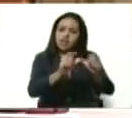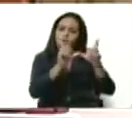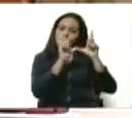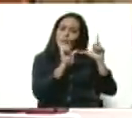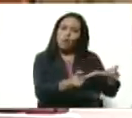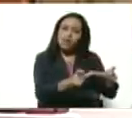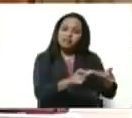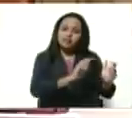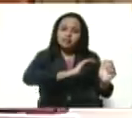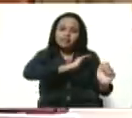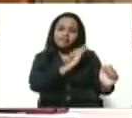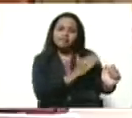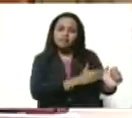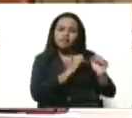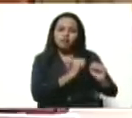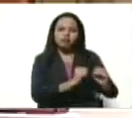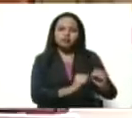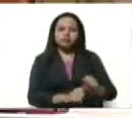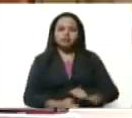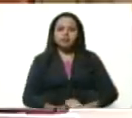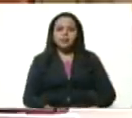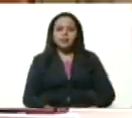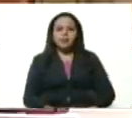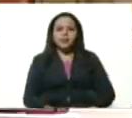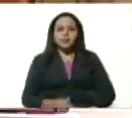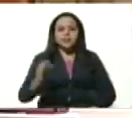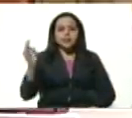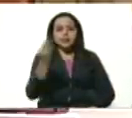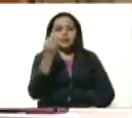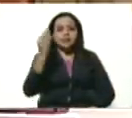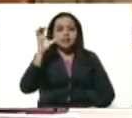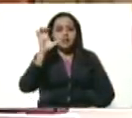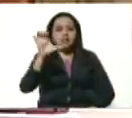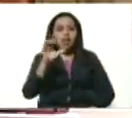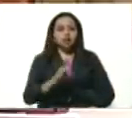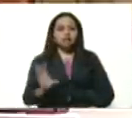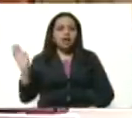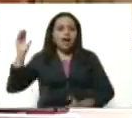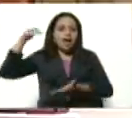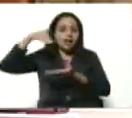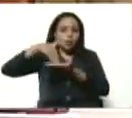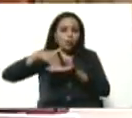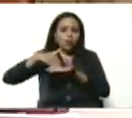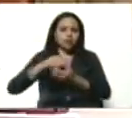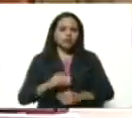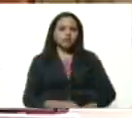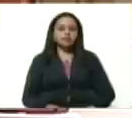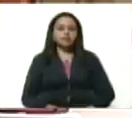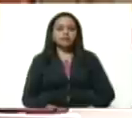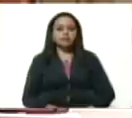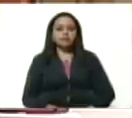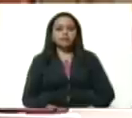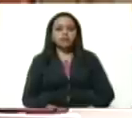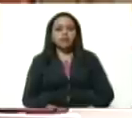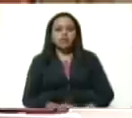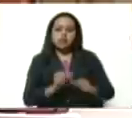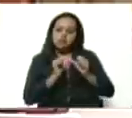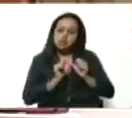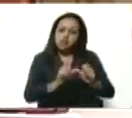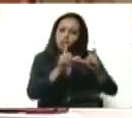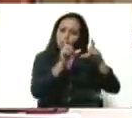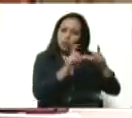cuarentena radical el tercer estado del estado aragua se mantienen en cuarentena